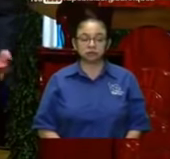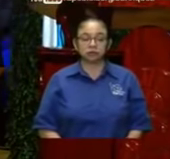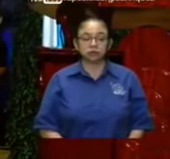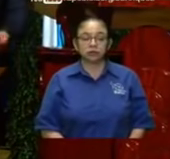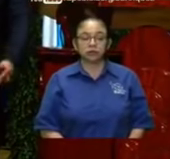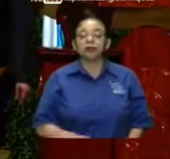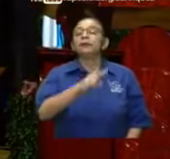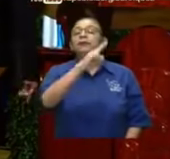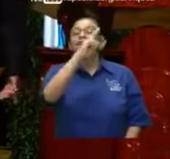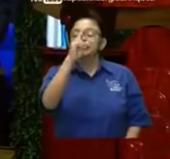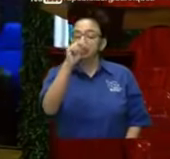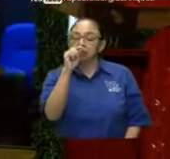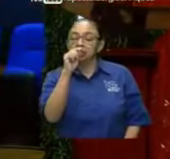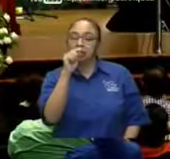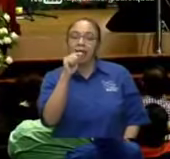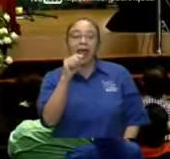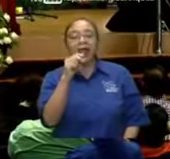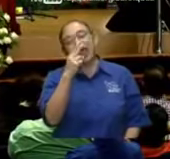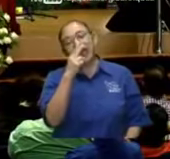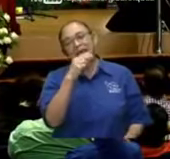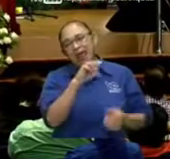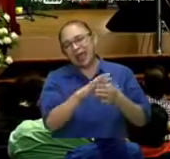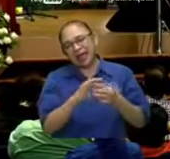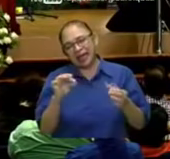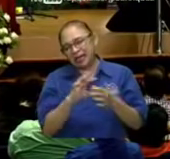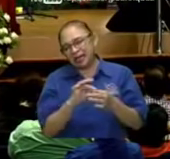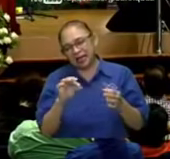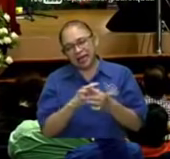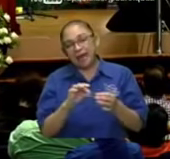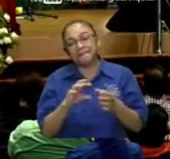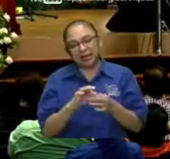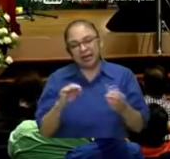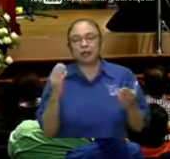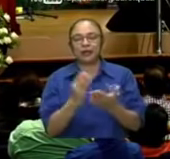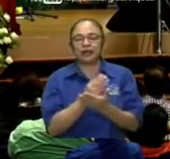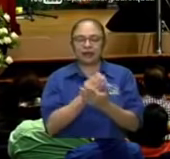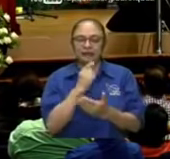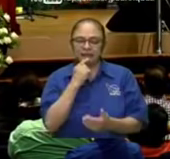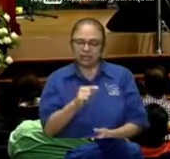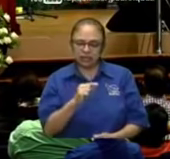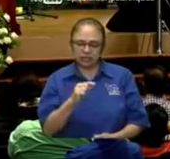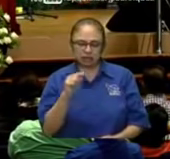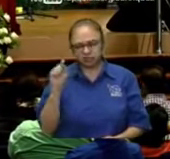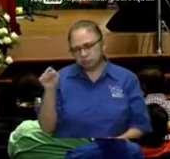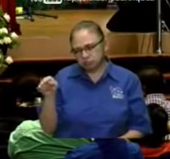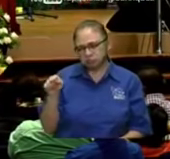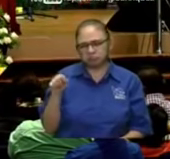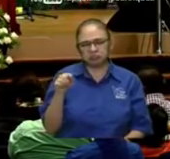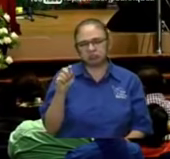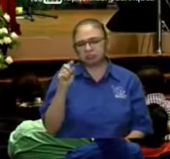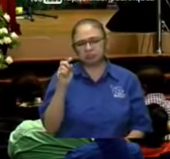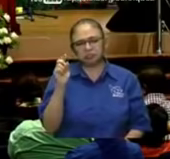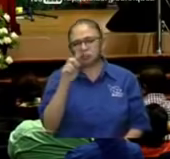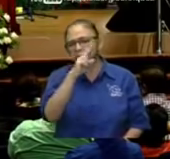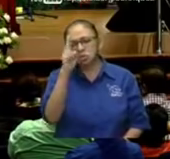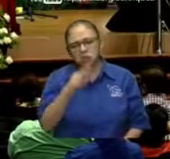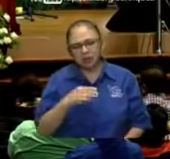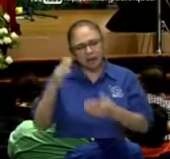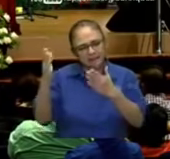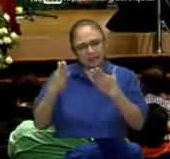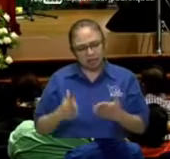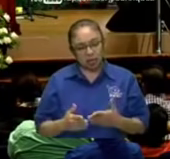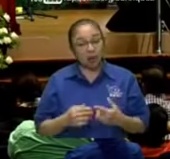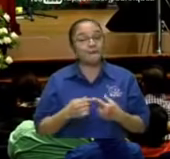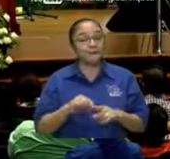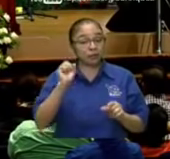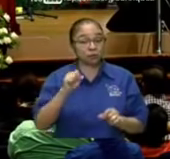ni un cabrito, exagerado también, ¿verdad? Ni un cabrito para compartirlo con mis amigos, pero si tenía ganado hasta para